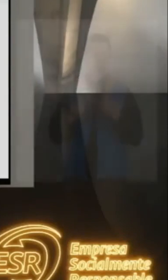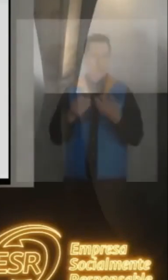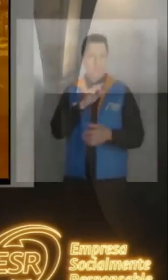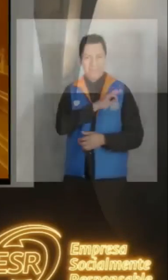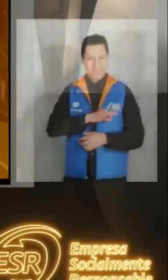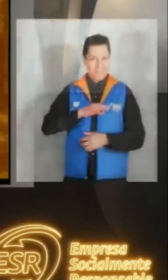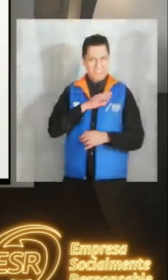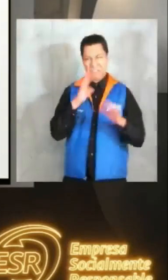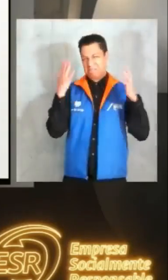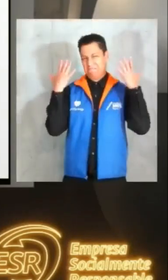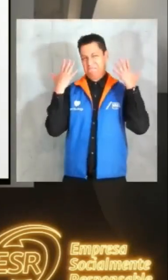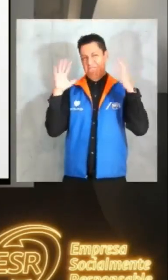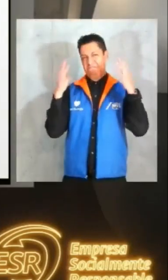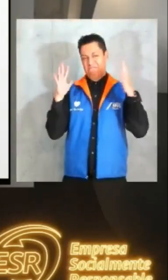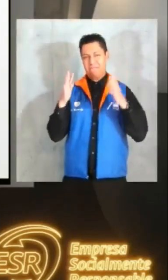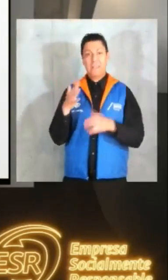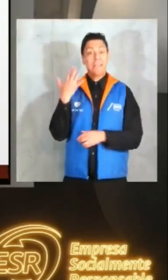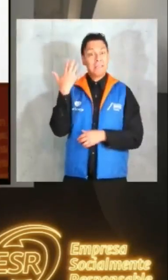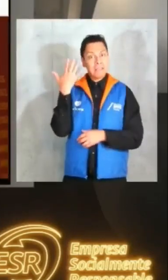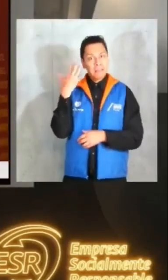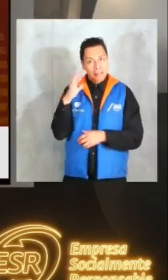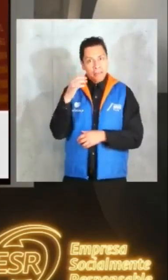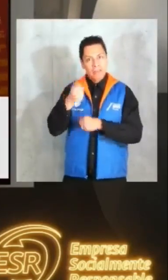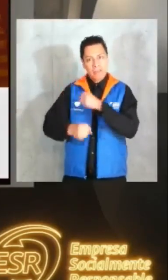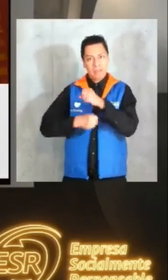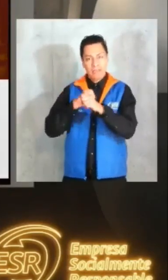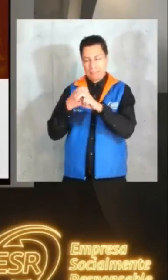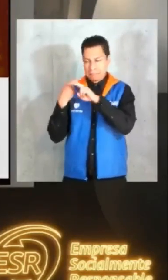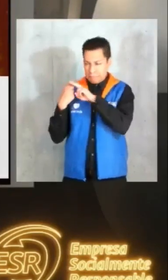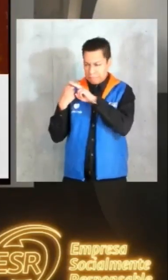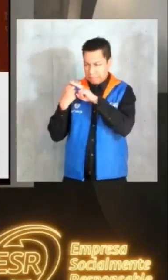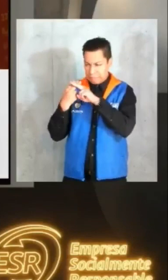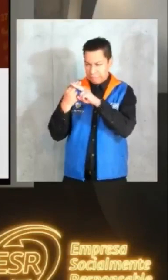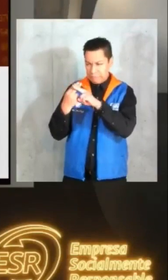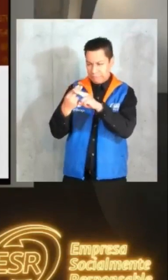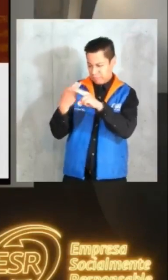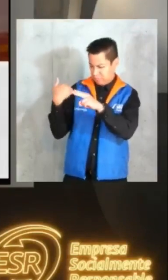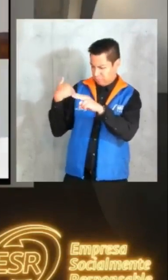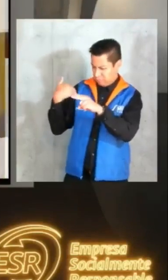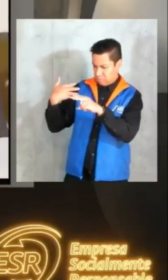Muchísimas felicidades a todas las empresas de 10 años, un arduo